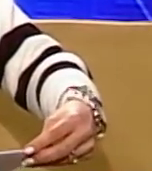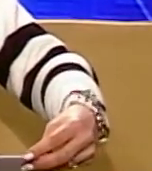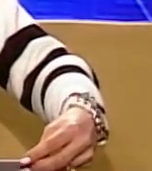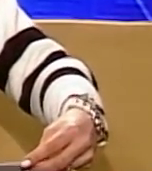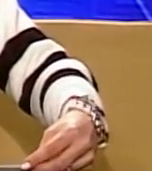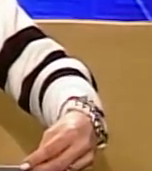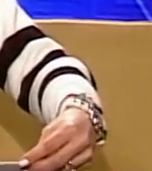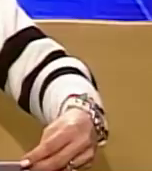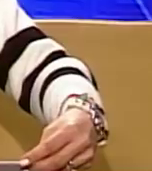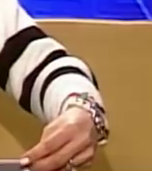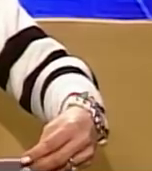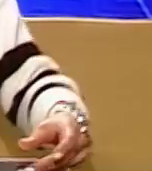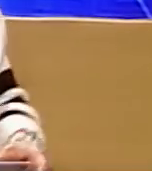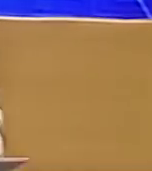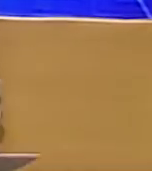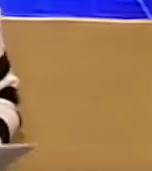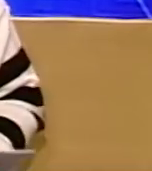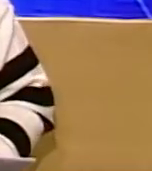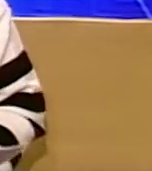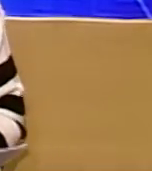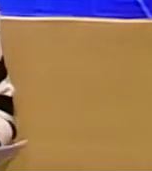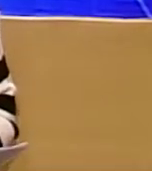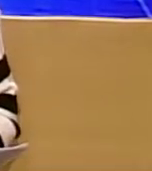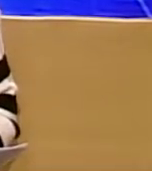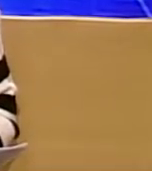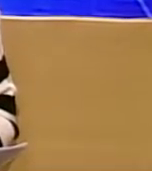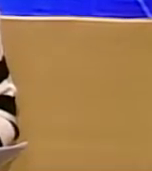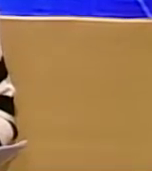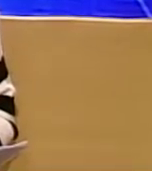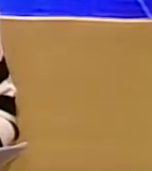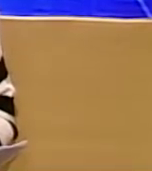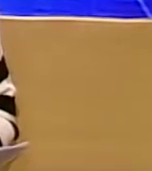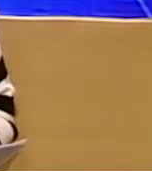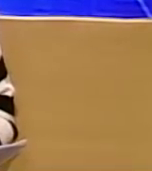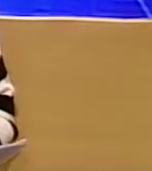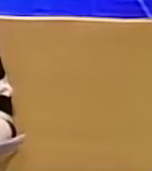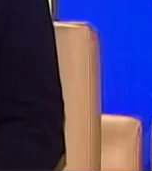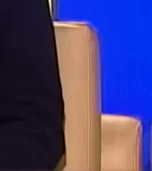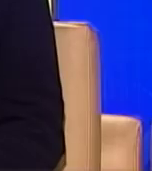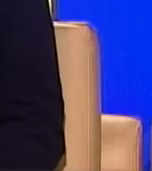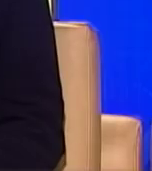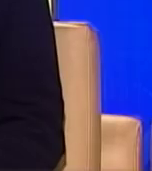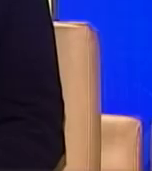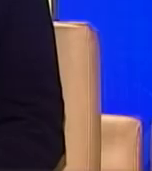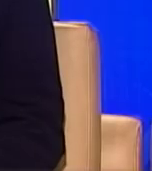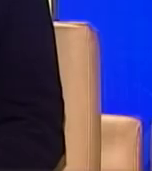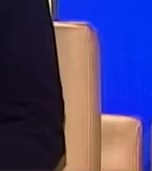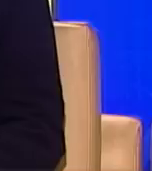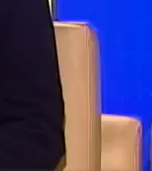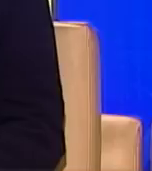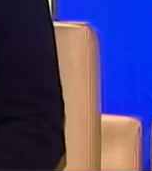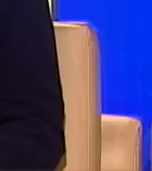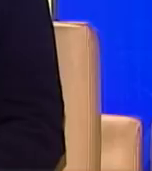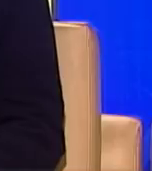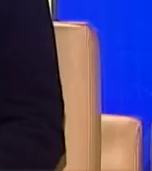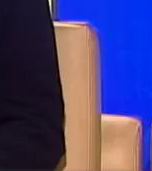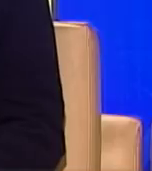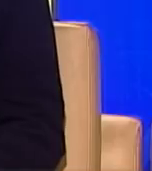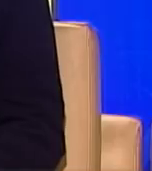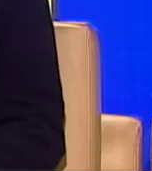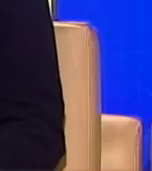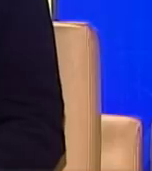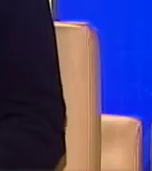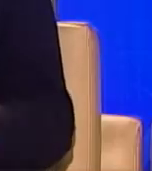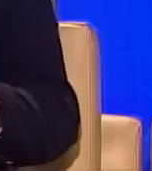por acompañarnos en Entrevista Venevisión. Ya estamos listos para iniciar nuestra conversación con el invitado del día de hoy. Él es Ernesto Villegas, ministro para la Cultura. Gracias